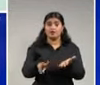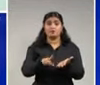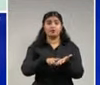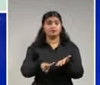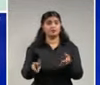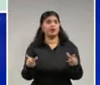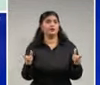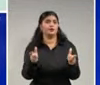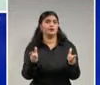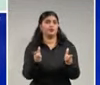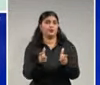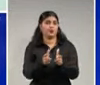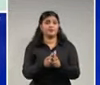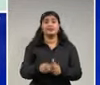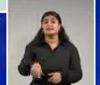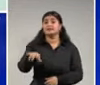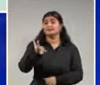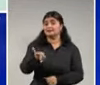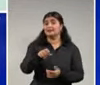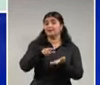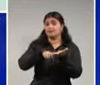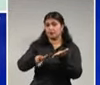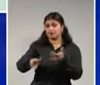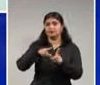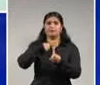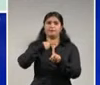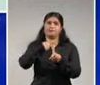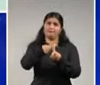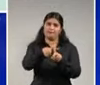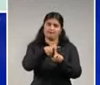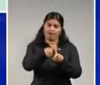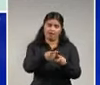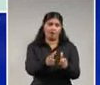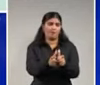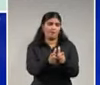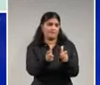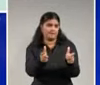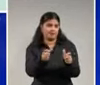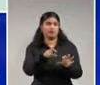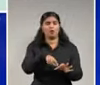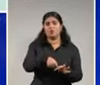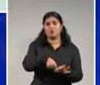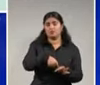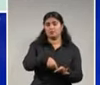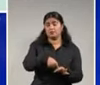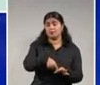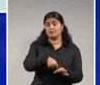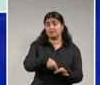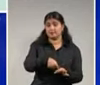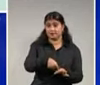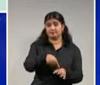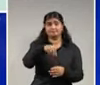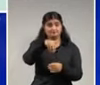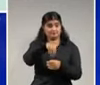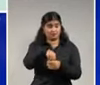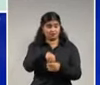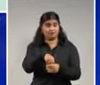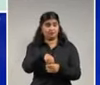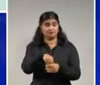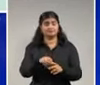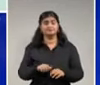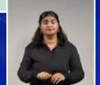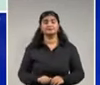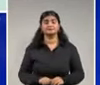que incrementan sus tasas. El municipio especial Isla de la Juventud, en el cual